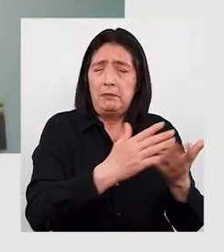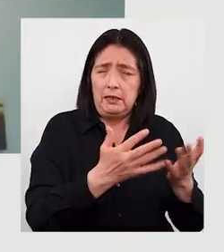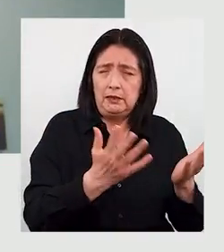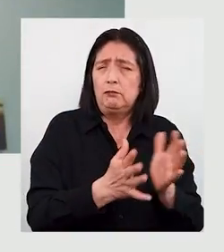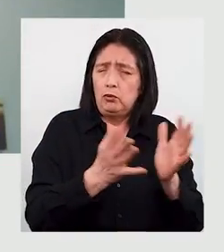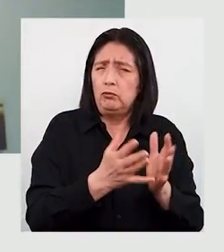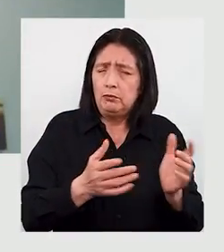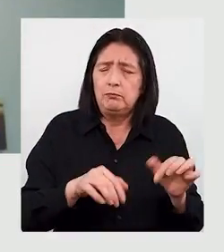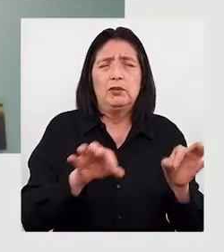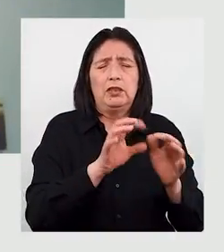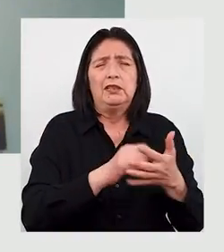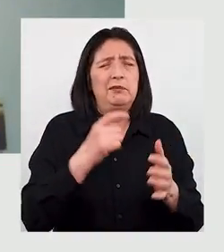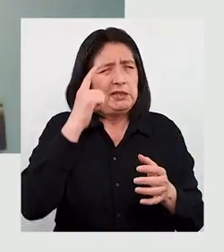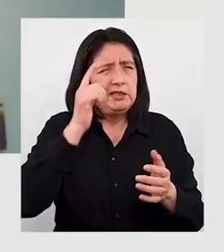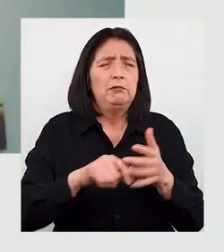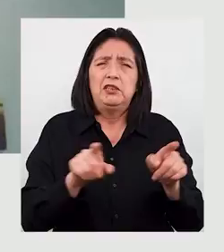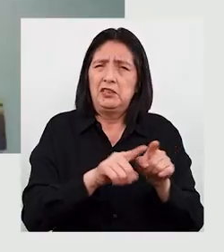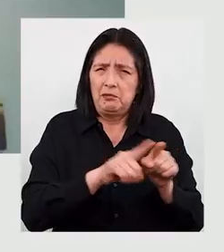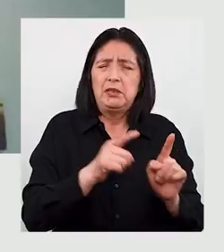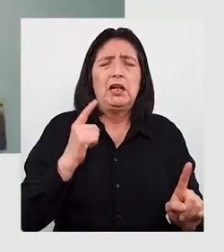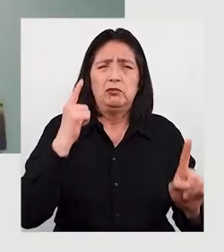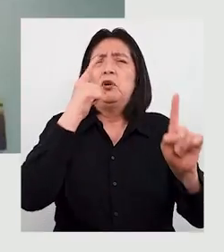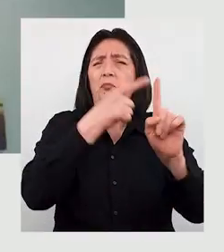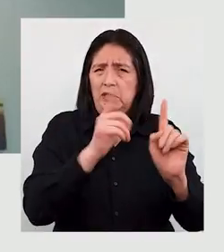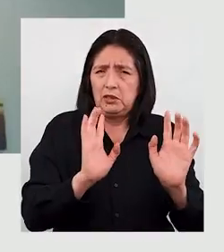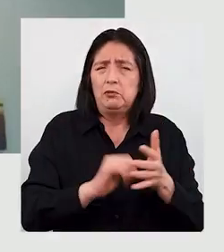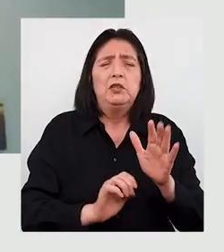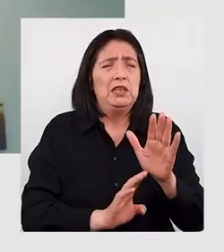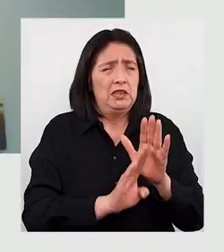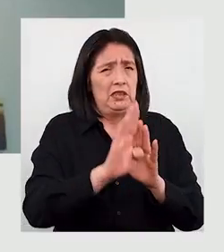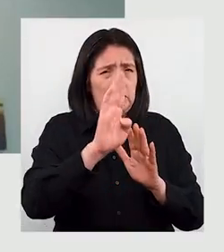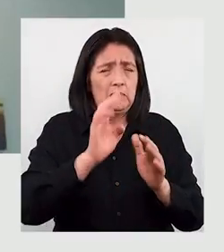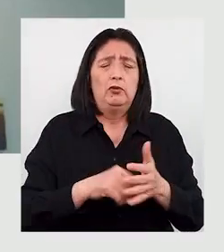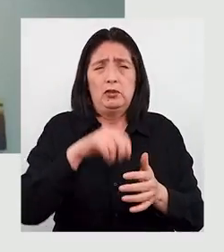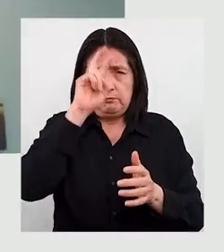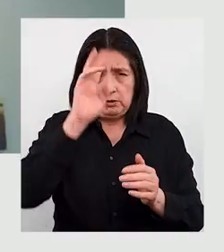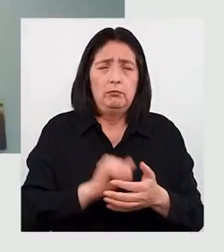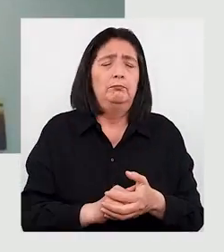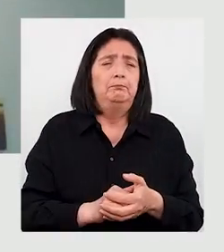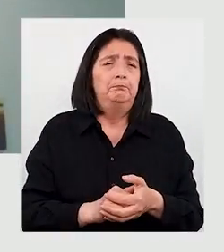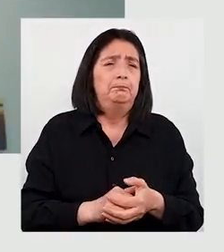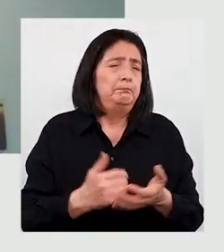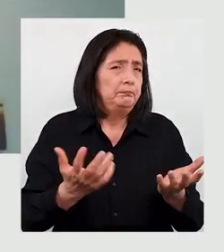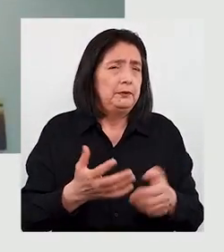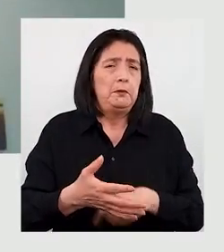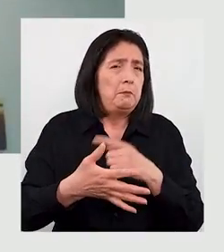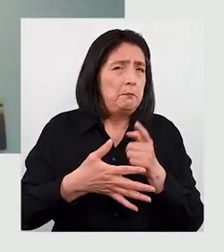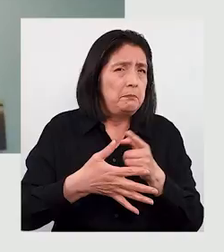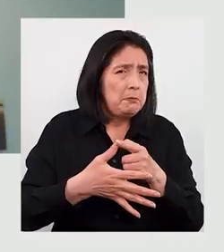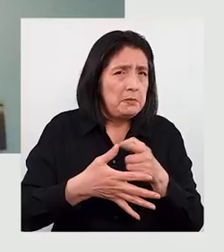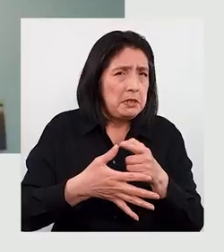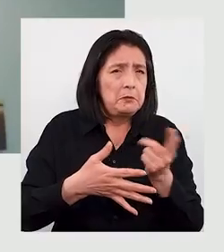que pensamos son también cercanos a los objetivos de desarrollo del Perú. Un